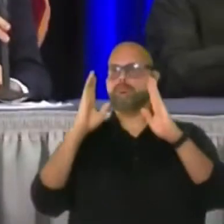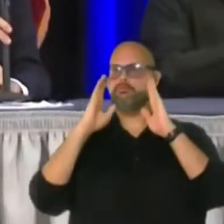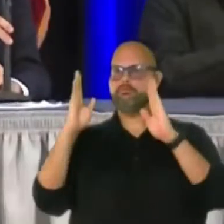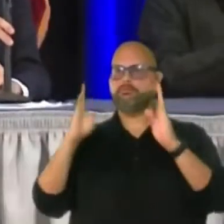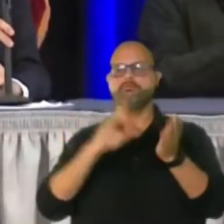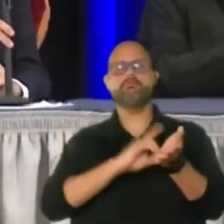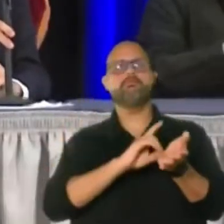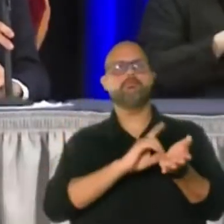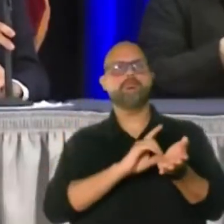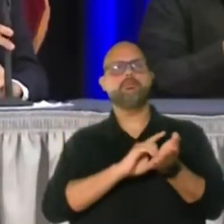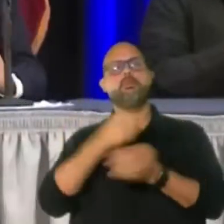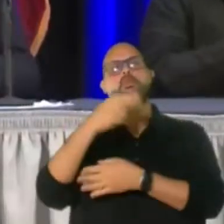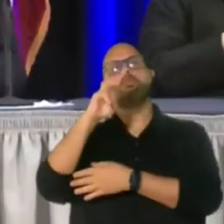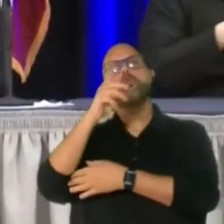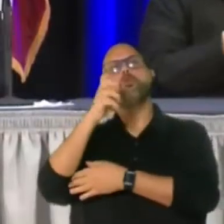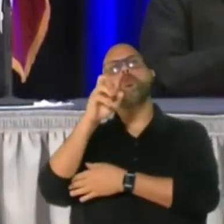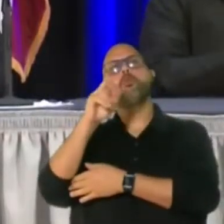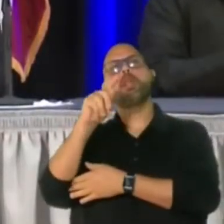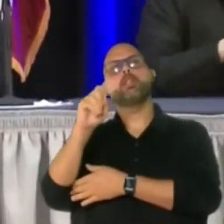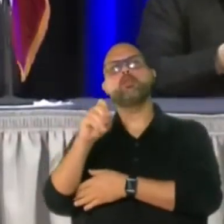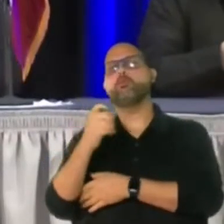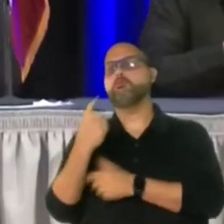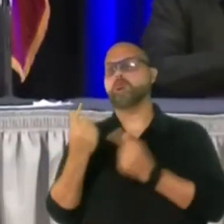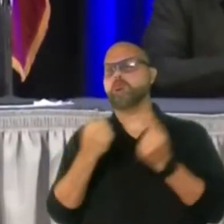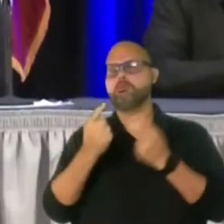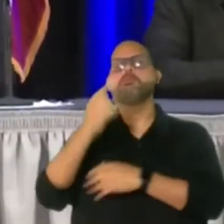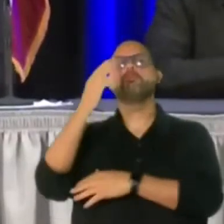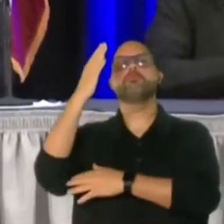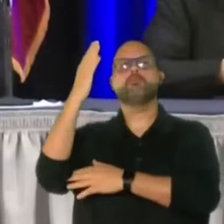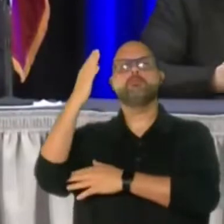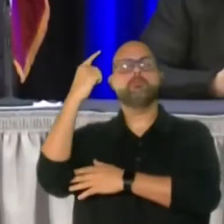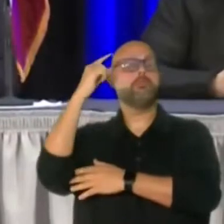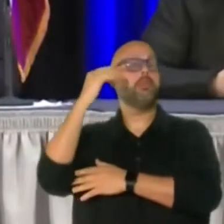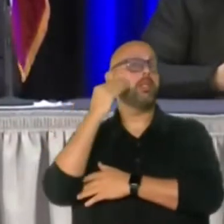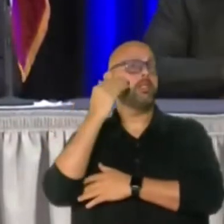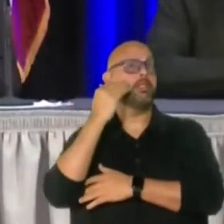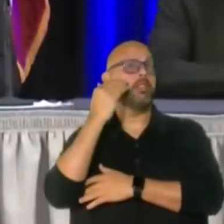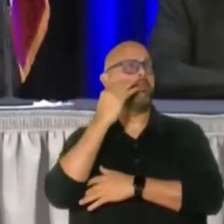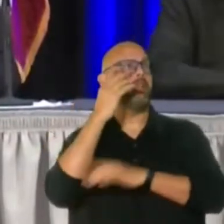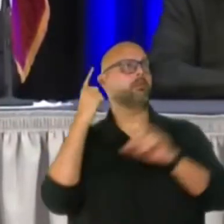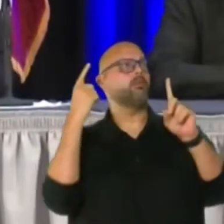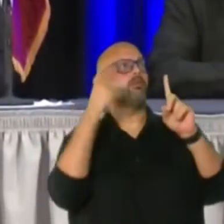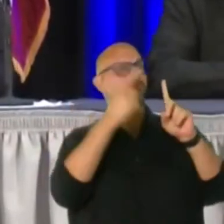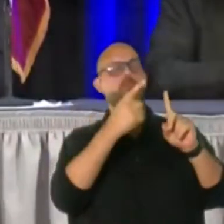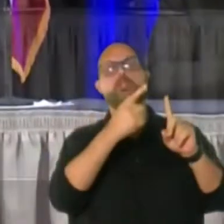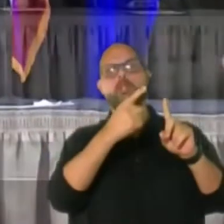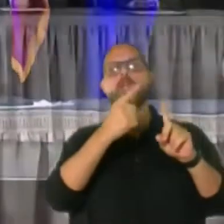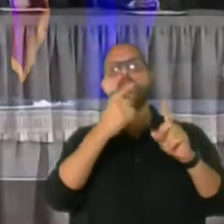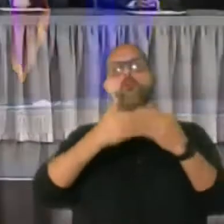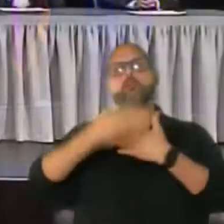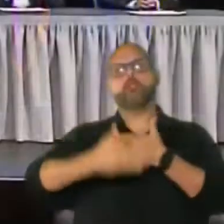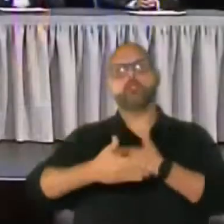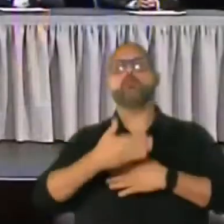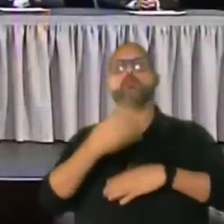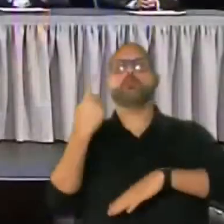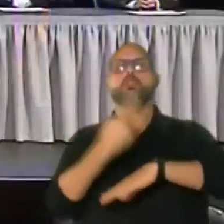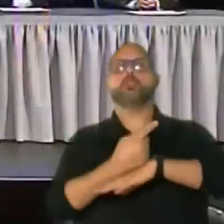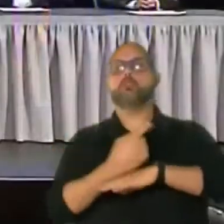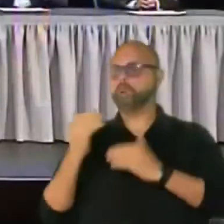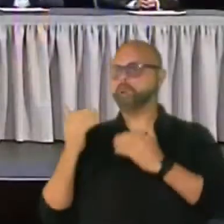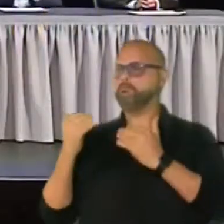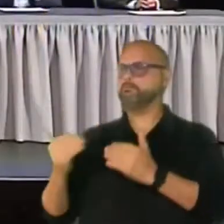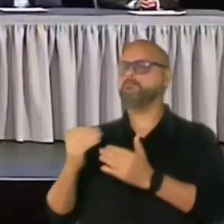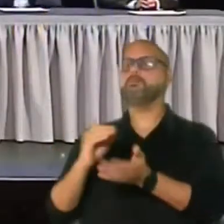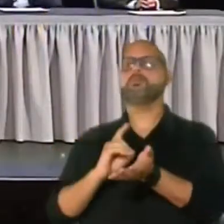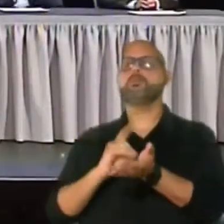dará su presentación para cuáles son esas proyecciones que tenemos en los próximos días. Adelante, doctor. Muy buenas